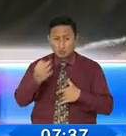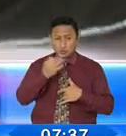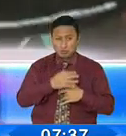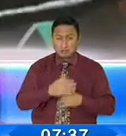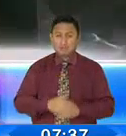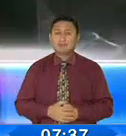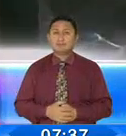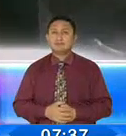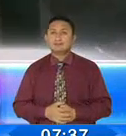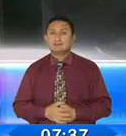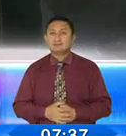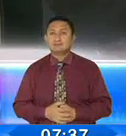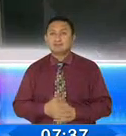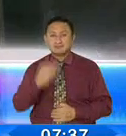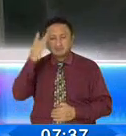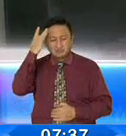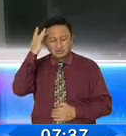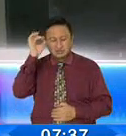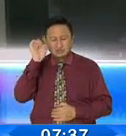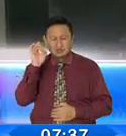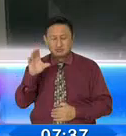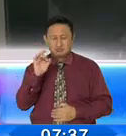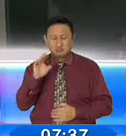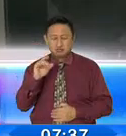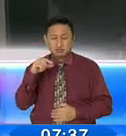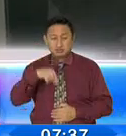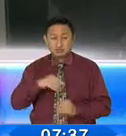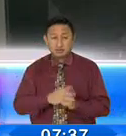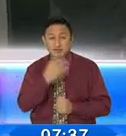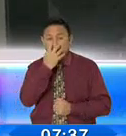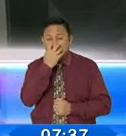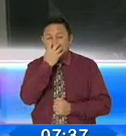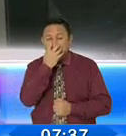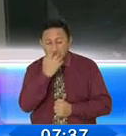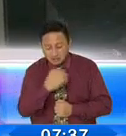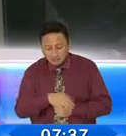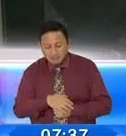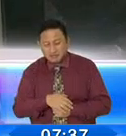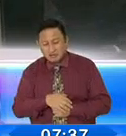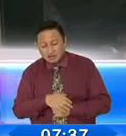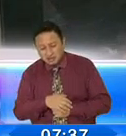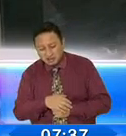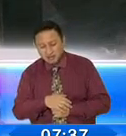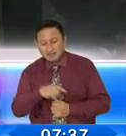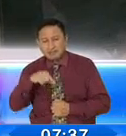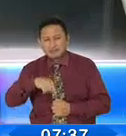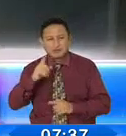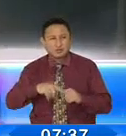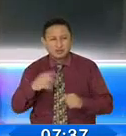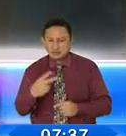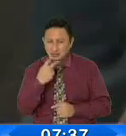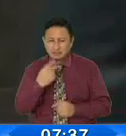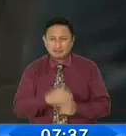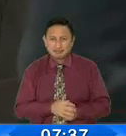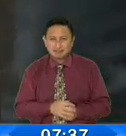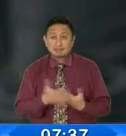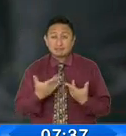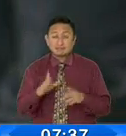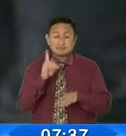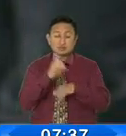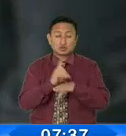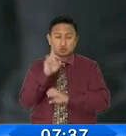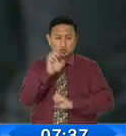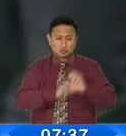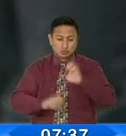coronavirus. Dolor de cabeza, comencé a saturar bajo y tengo dificultad en respirar. Tras el chequeo médico, confirmaron